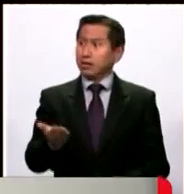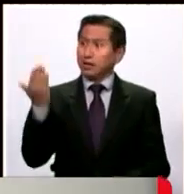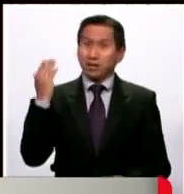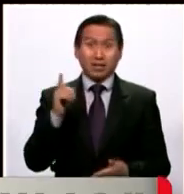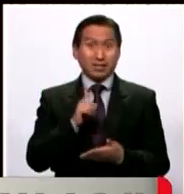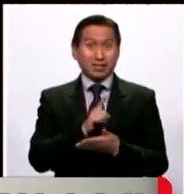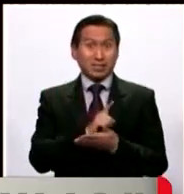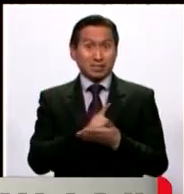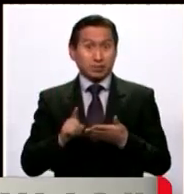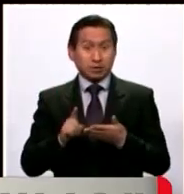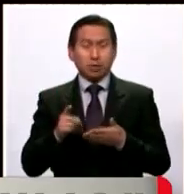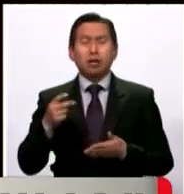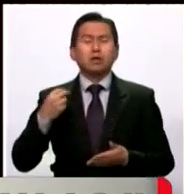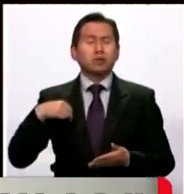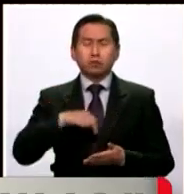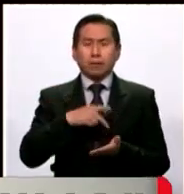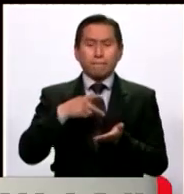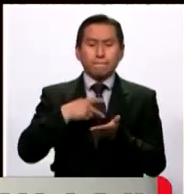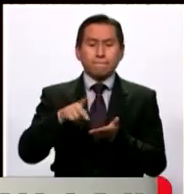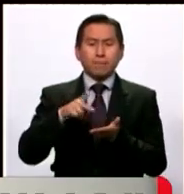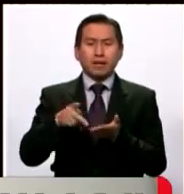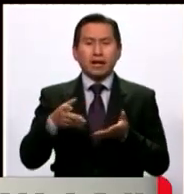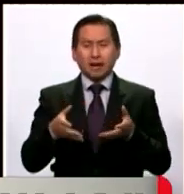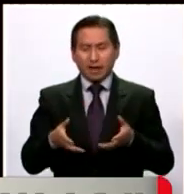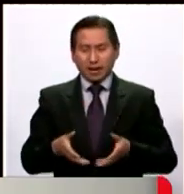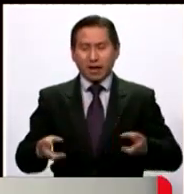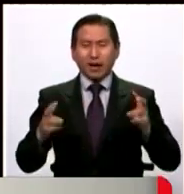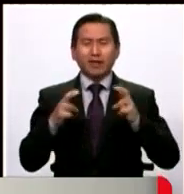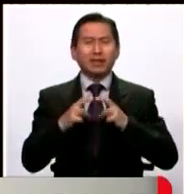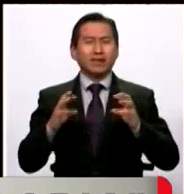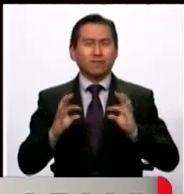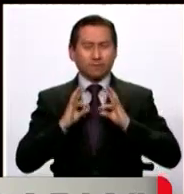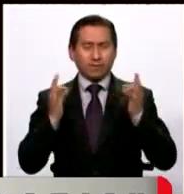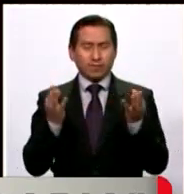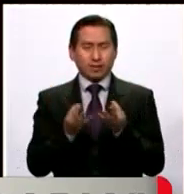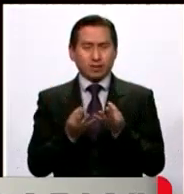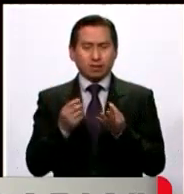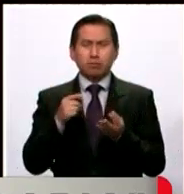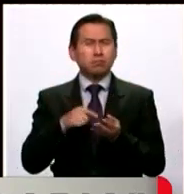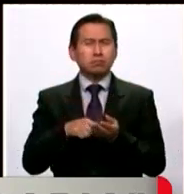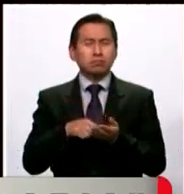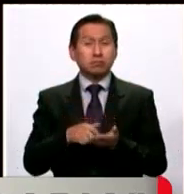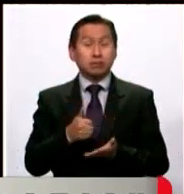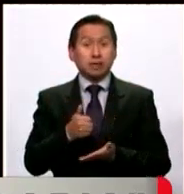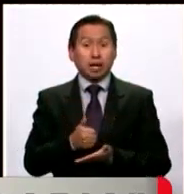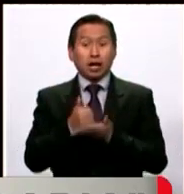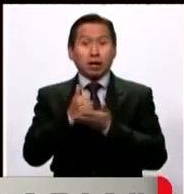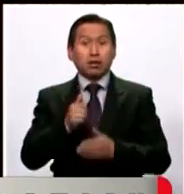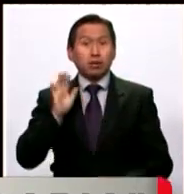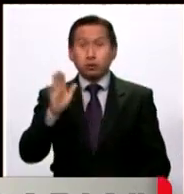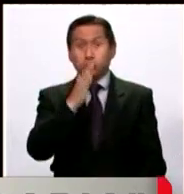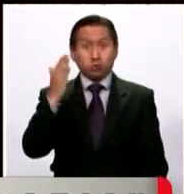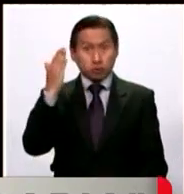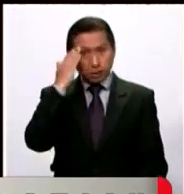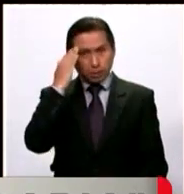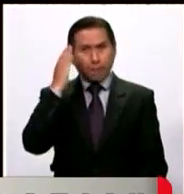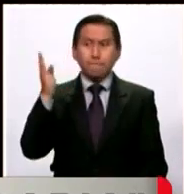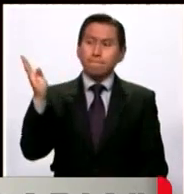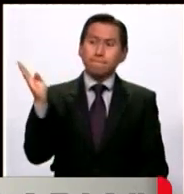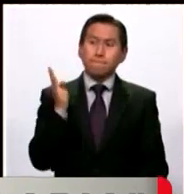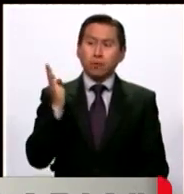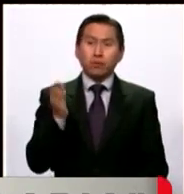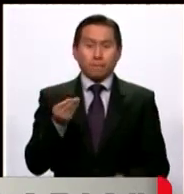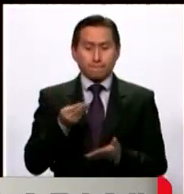y secundaria. Inicialmente se tenía para prekinder, kinder y primaria. Ahora se amplía a secundaria para los